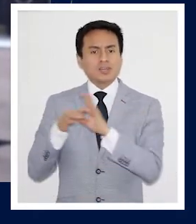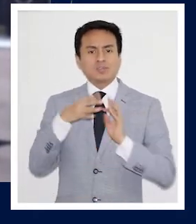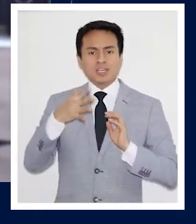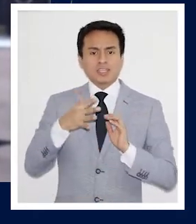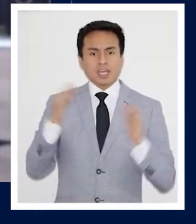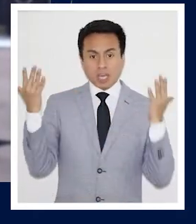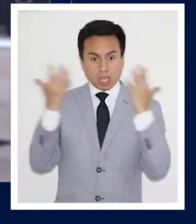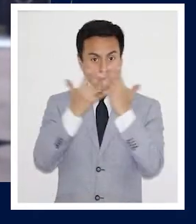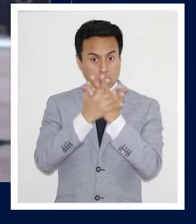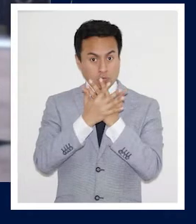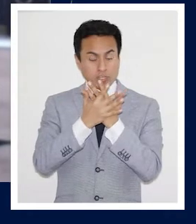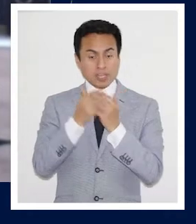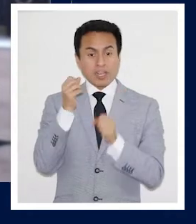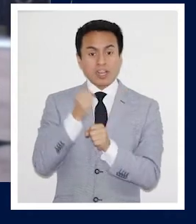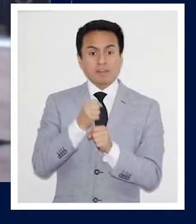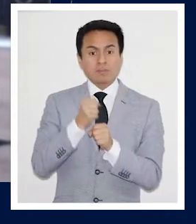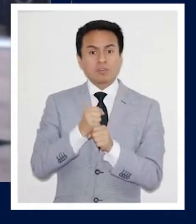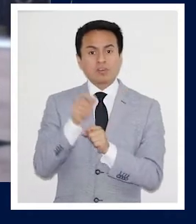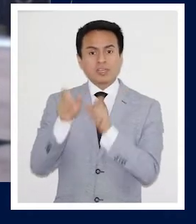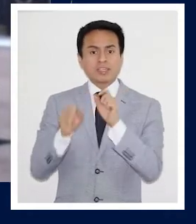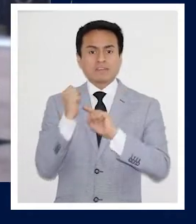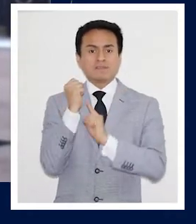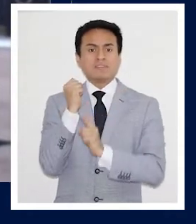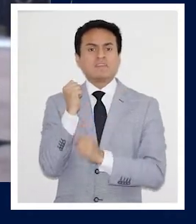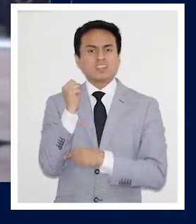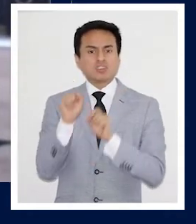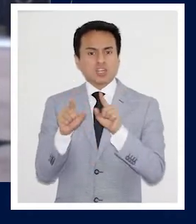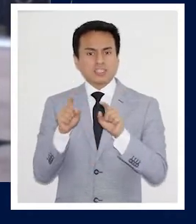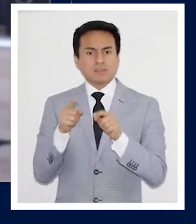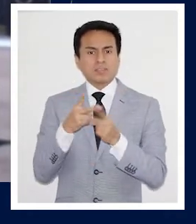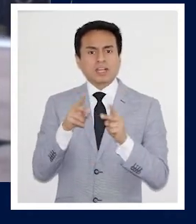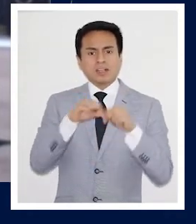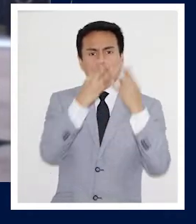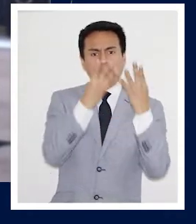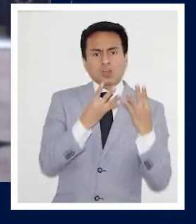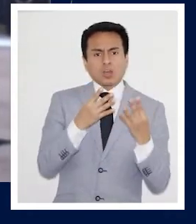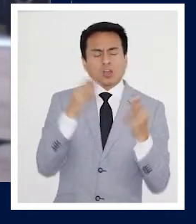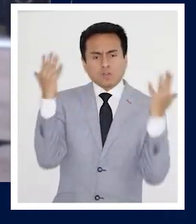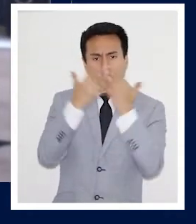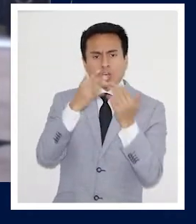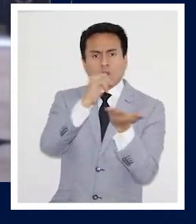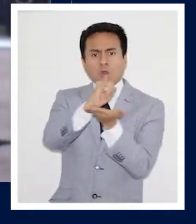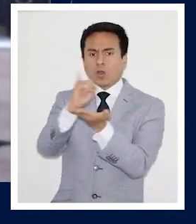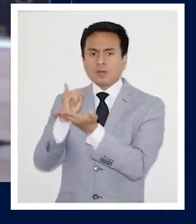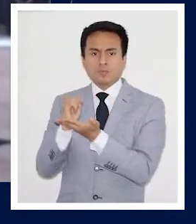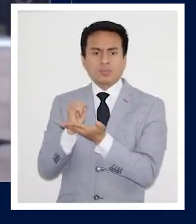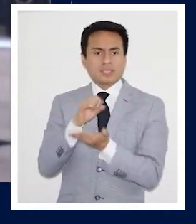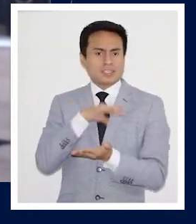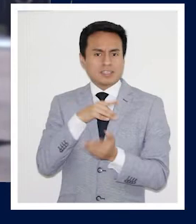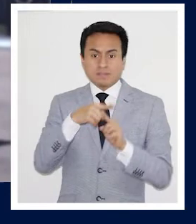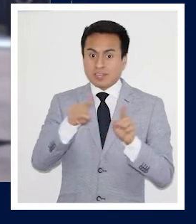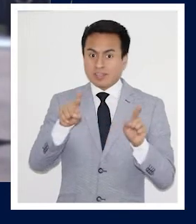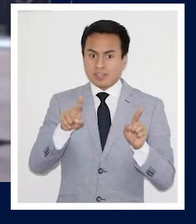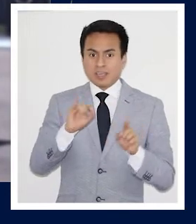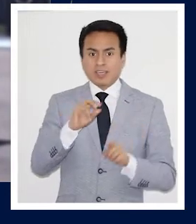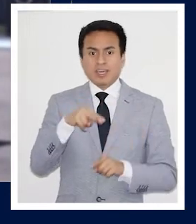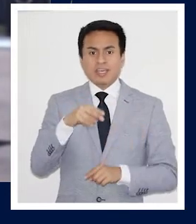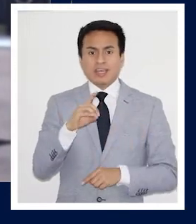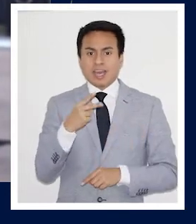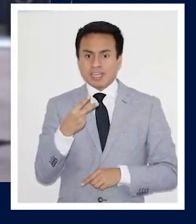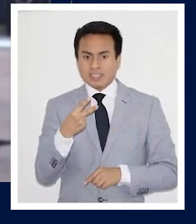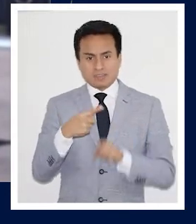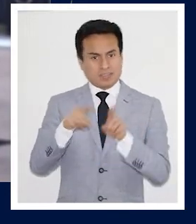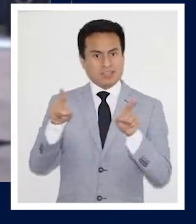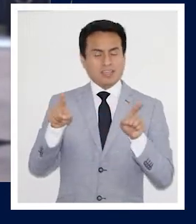eso es importante no confundir la labor de los y las defensoras penales públicos con otros organismos nacionales como